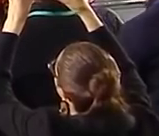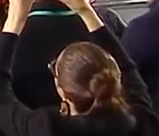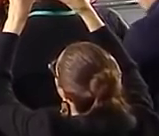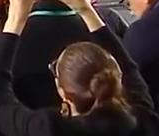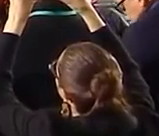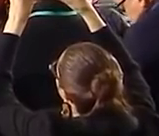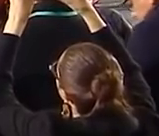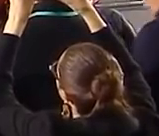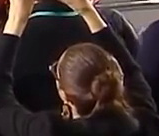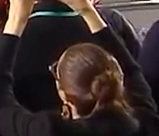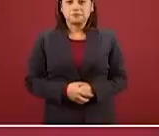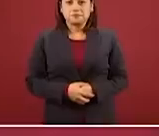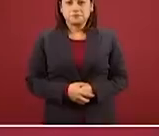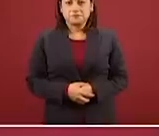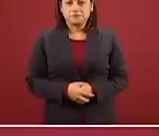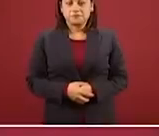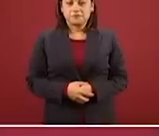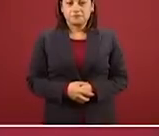que